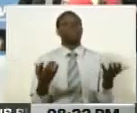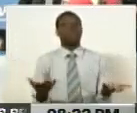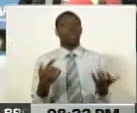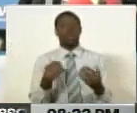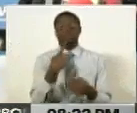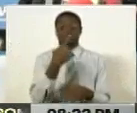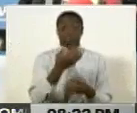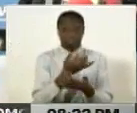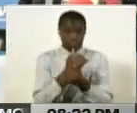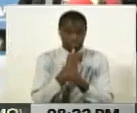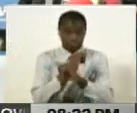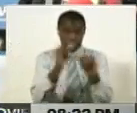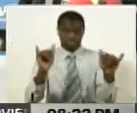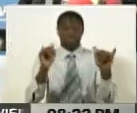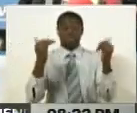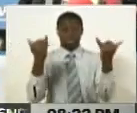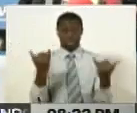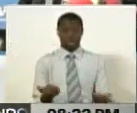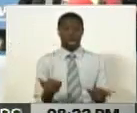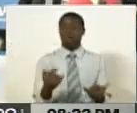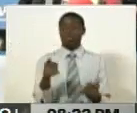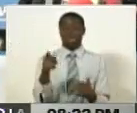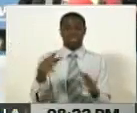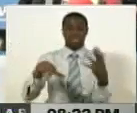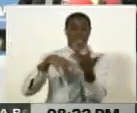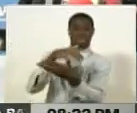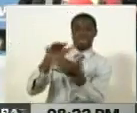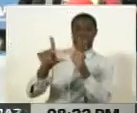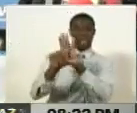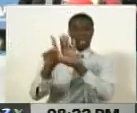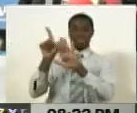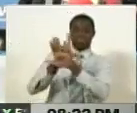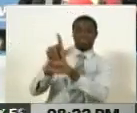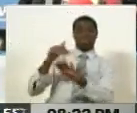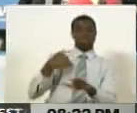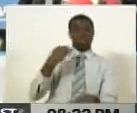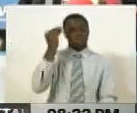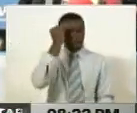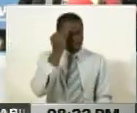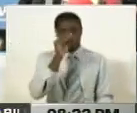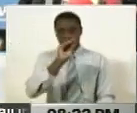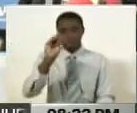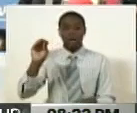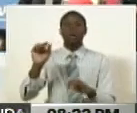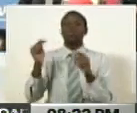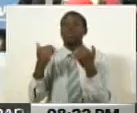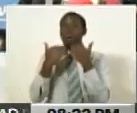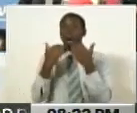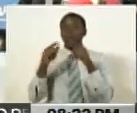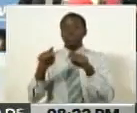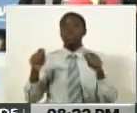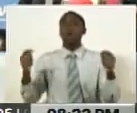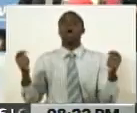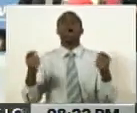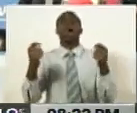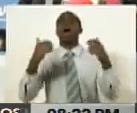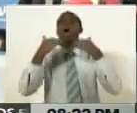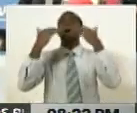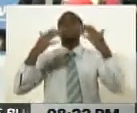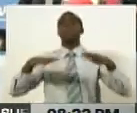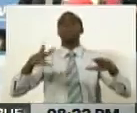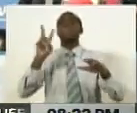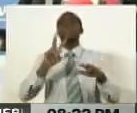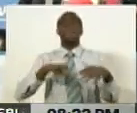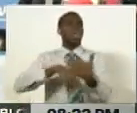violento, totalmente al margen de la ley, hago una reflexión a quienes convocaron para que se diera la ingobernabilidad en el